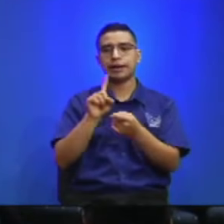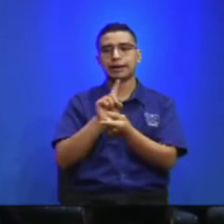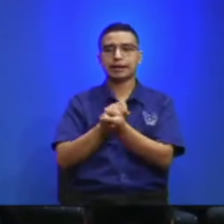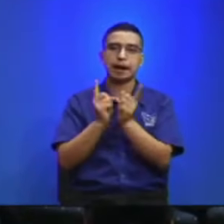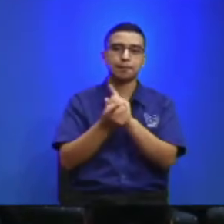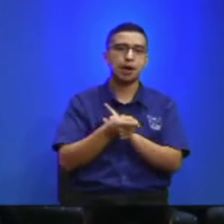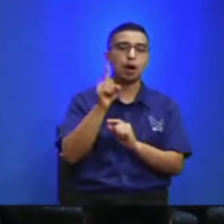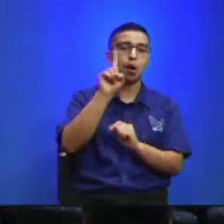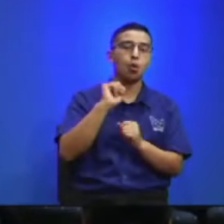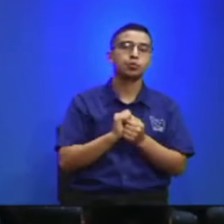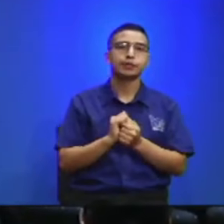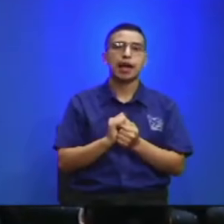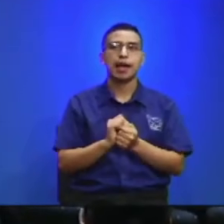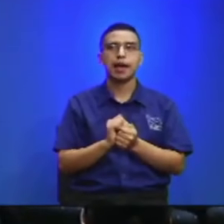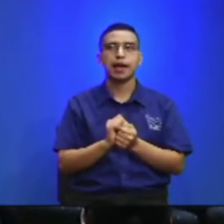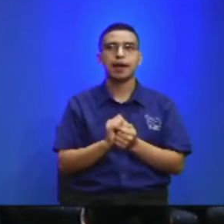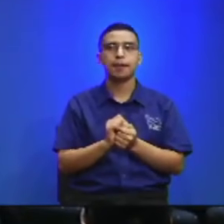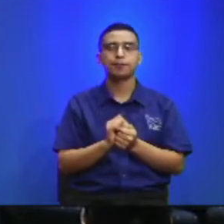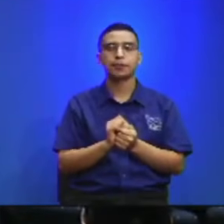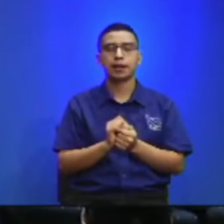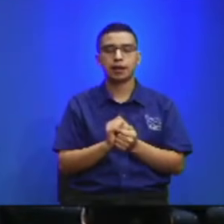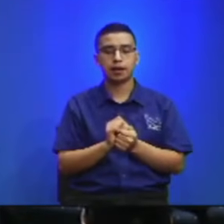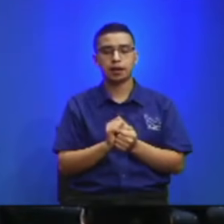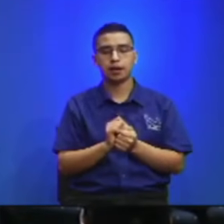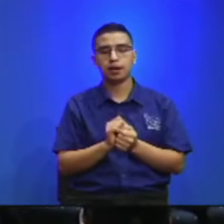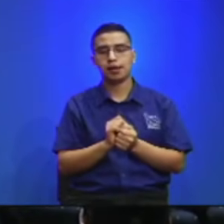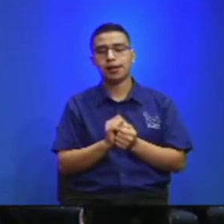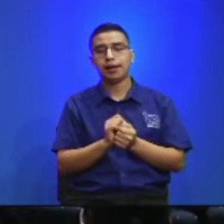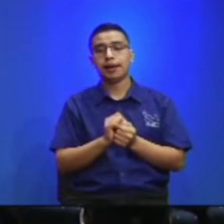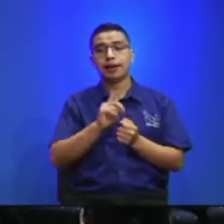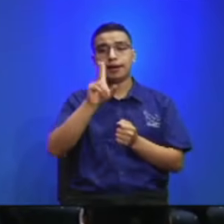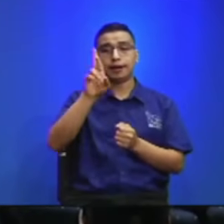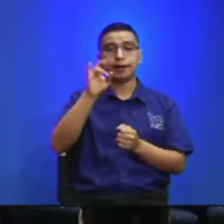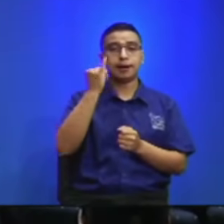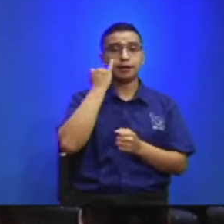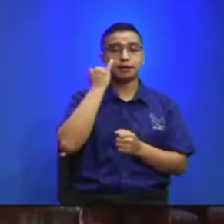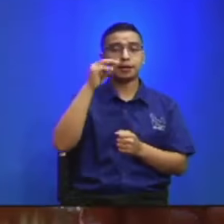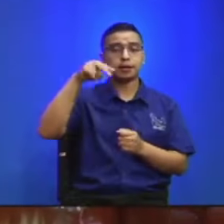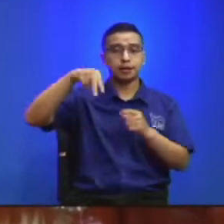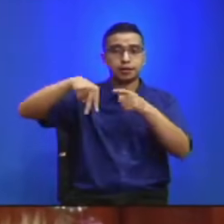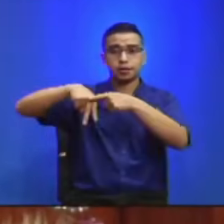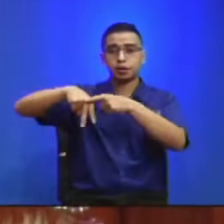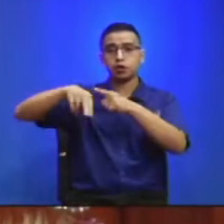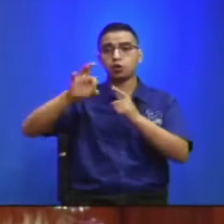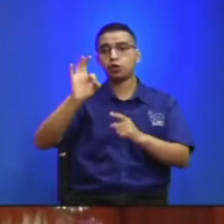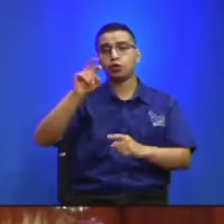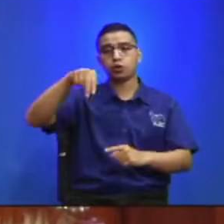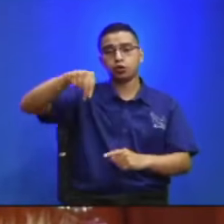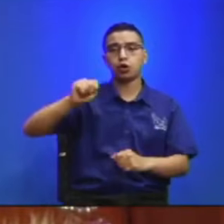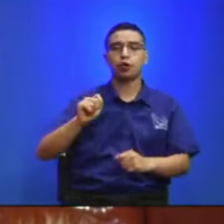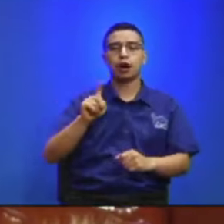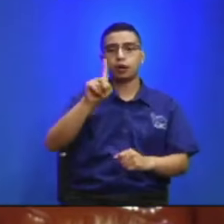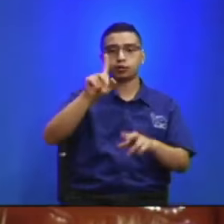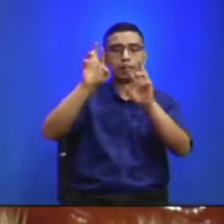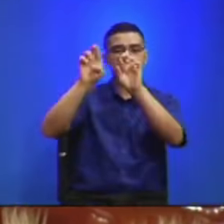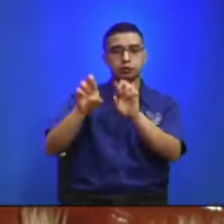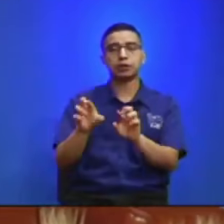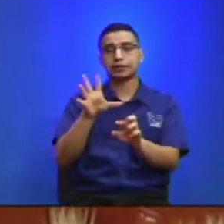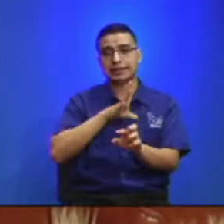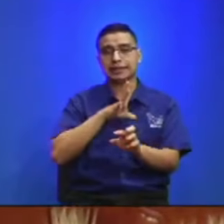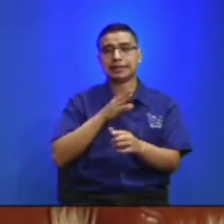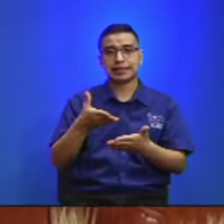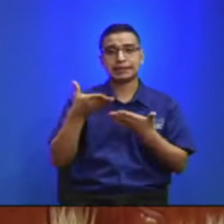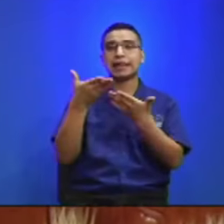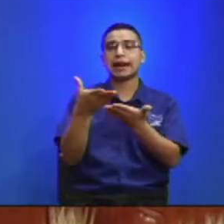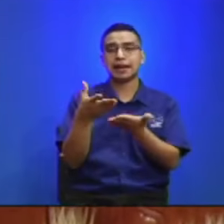para que no rechace a que el órgano porque es un cuerpo extraño entonces dentro de nosotros espiritualmente hablando